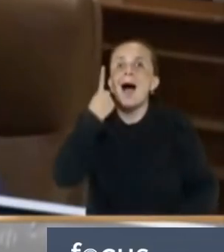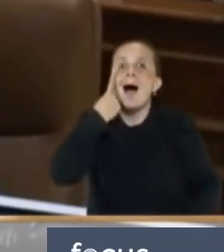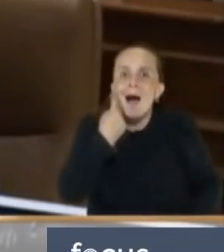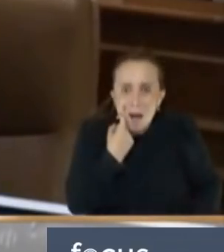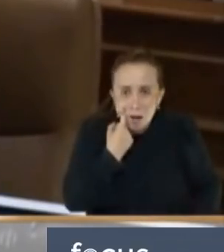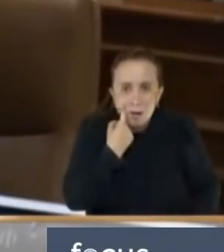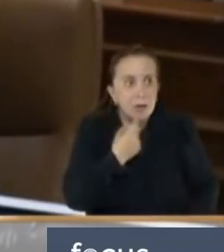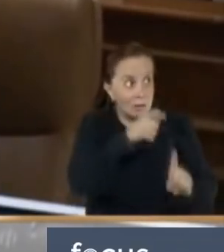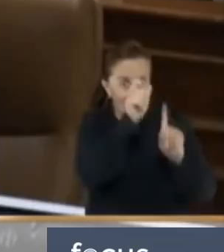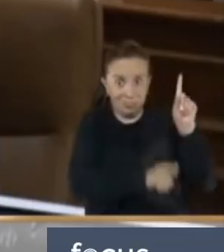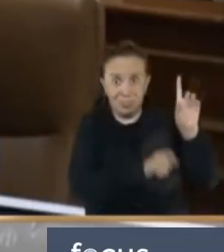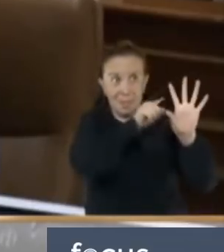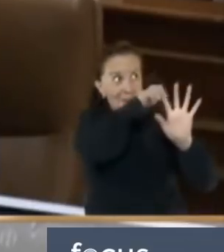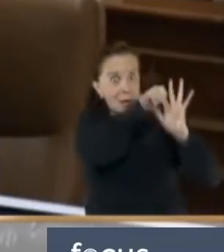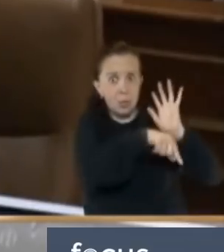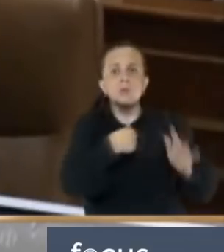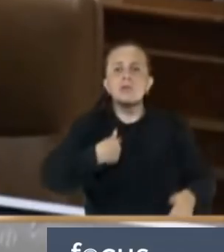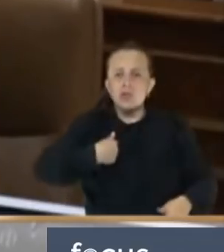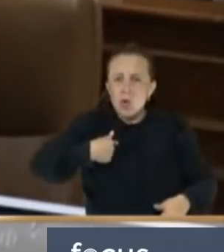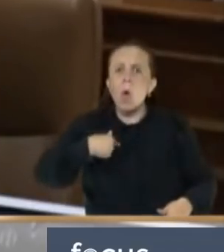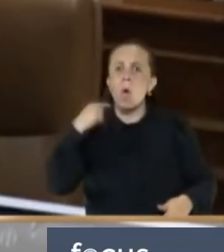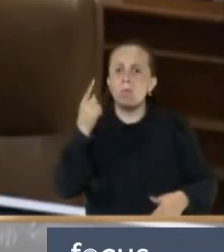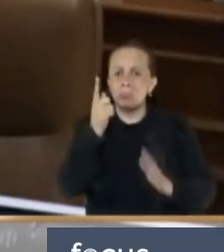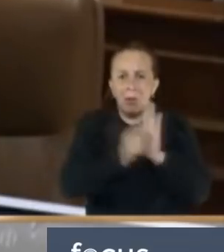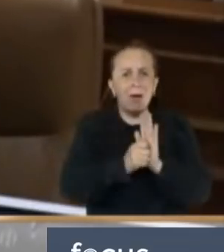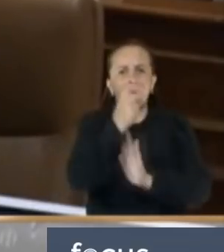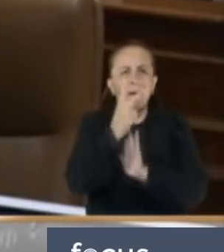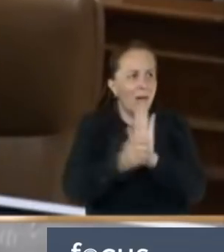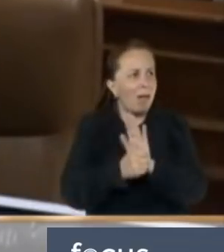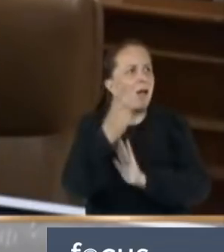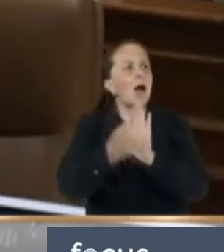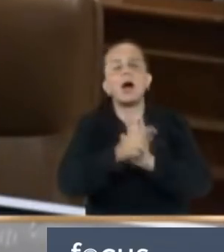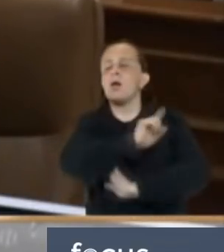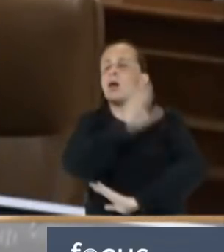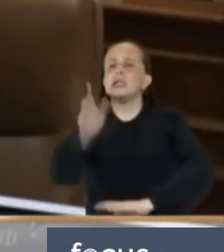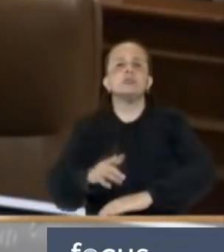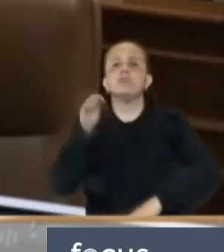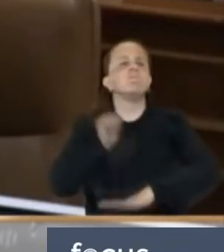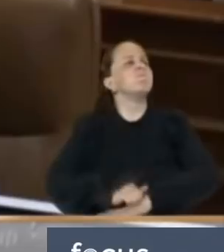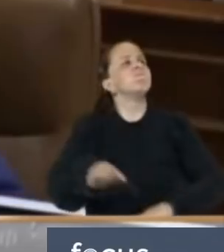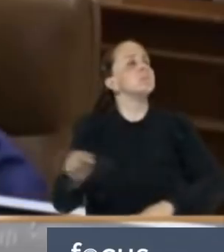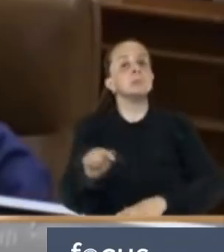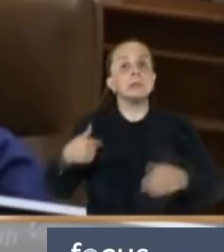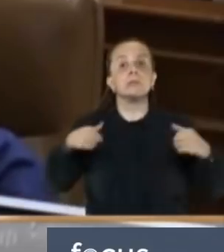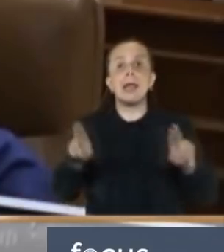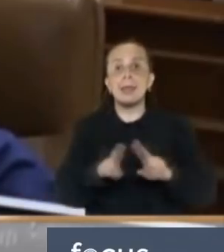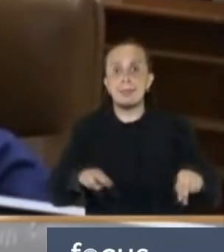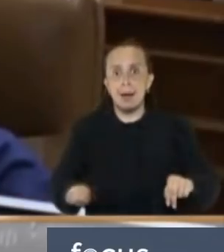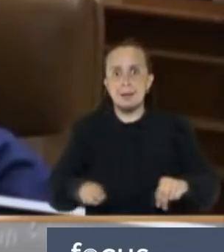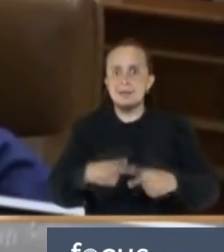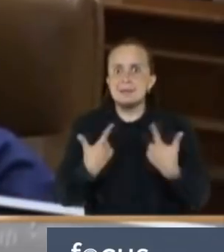Y yo intenté varias veces pedir una moción de orden a través del internet y no fue